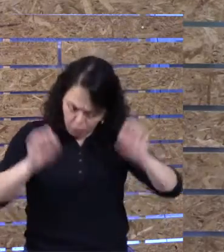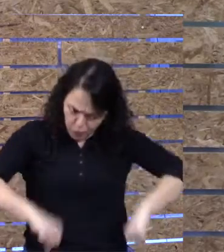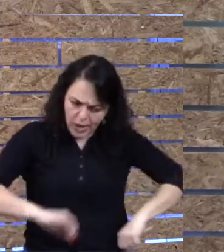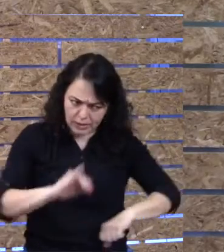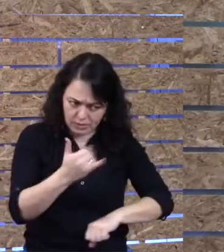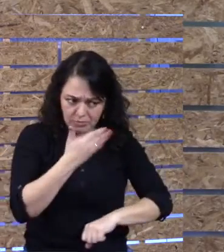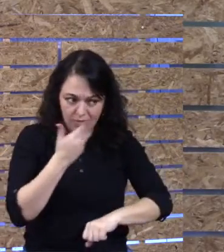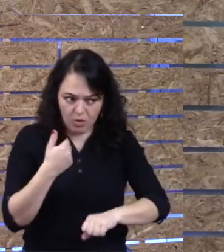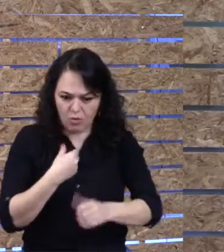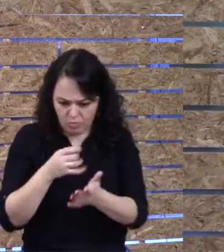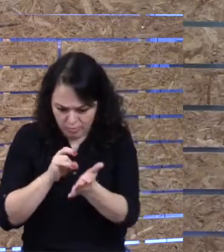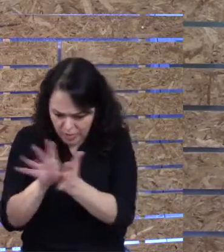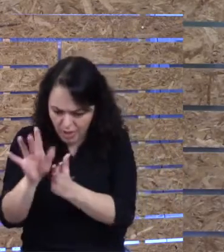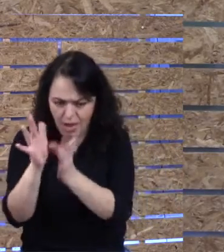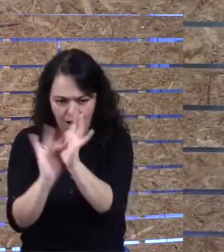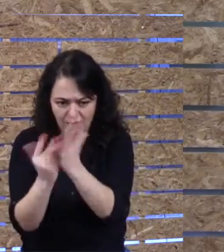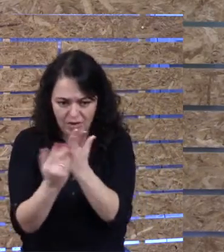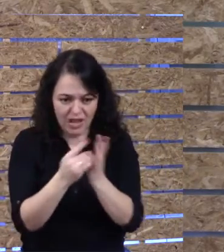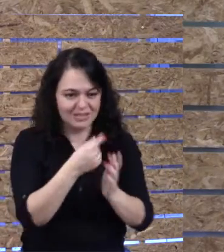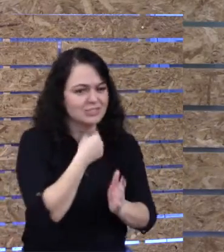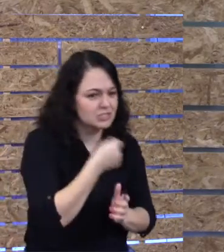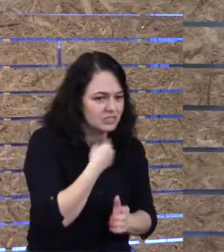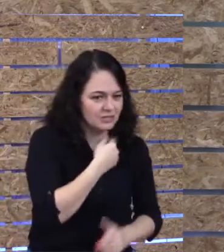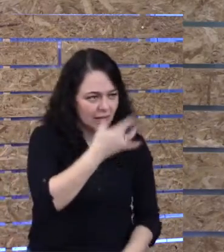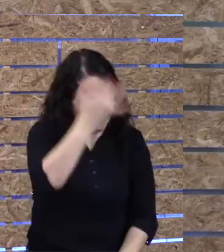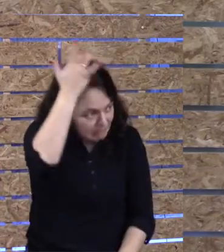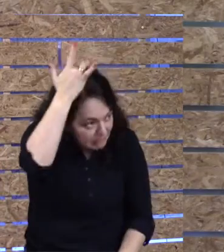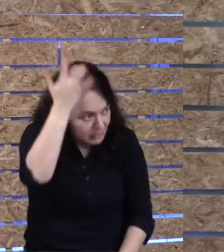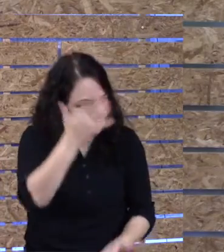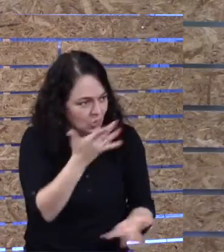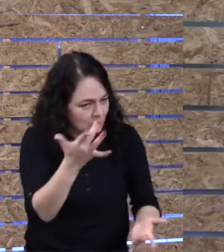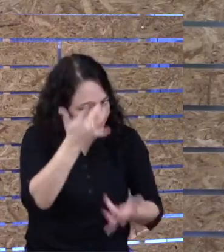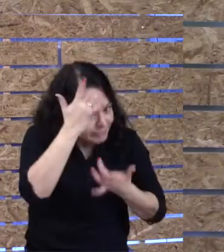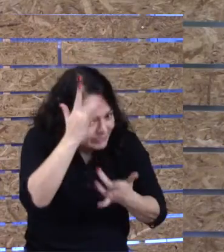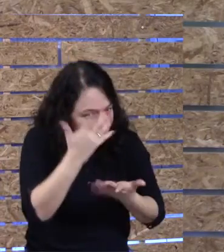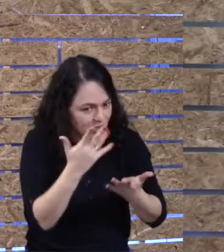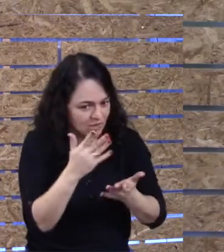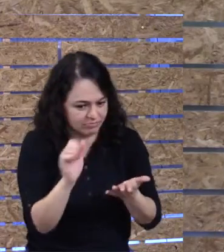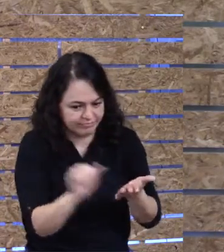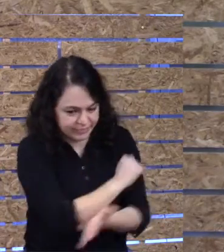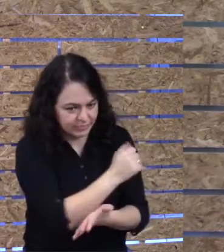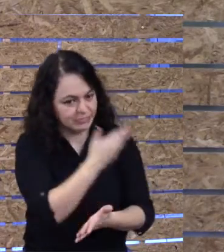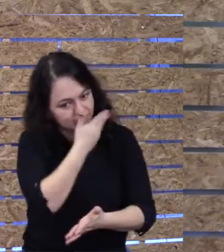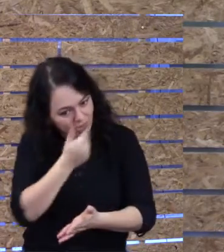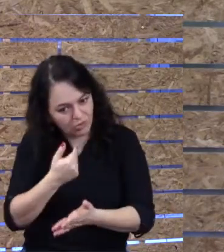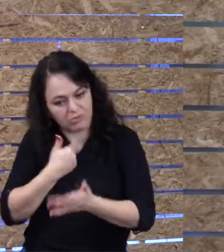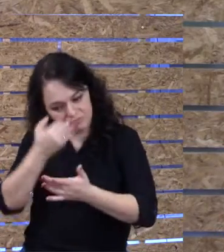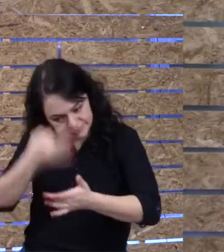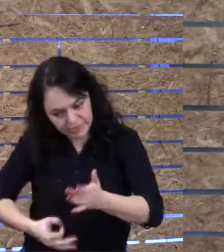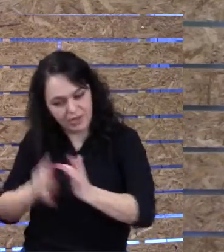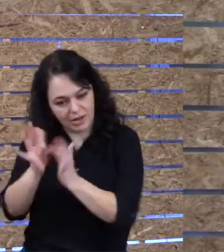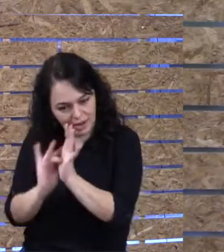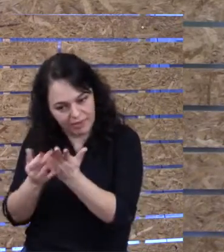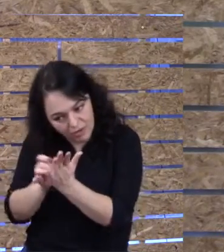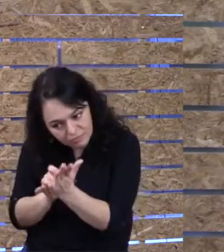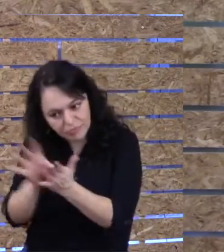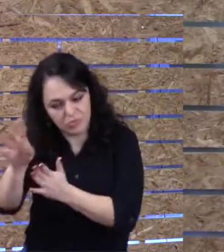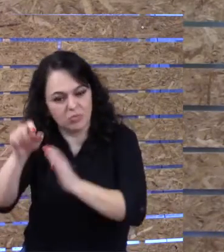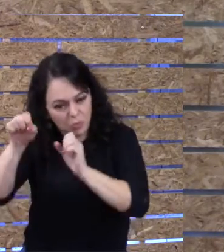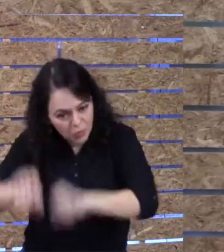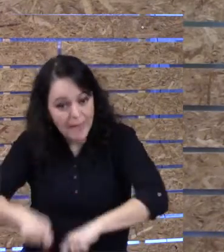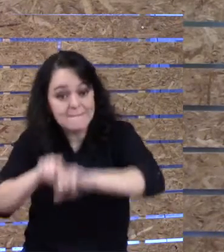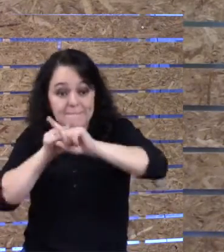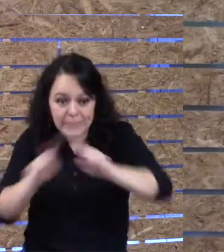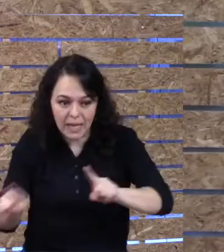mal sentido. Mándales palabra de Dios, pero aclárales que ellos necesitan conocer su condición